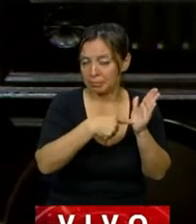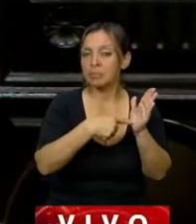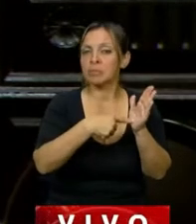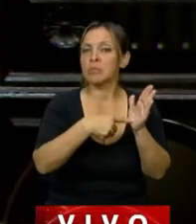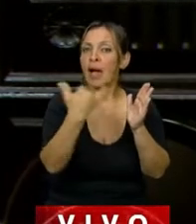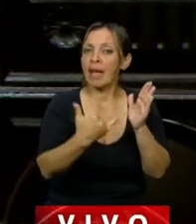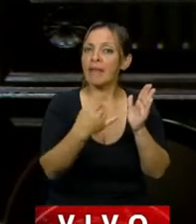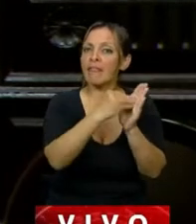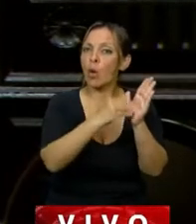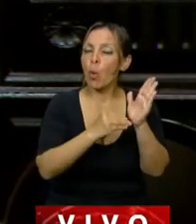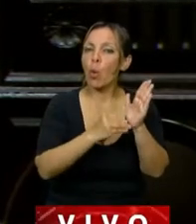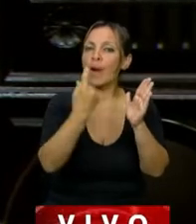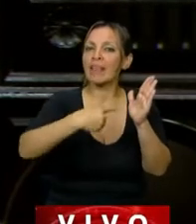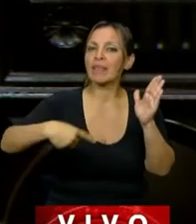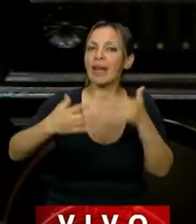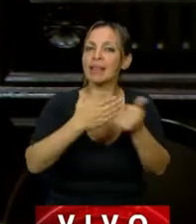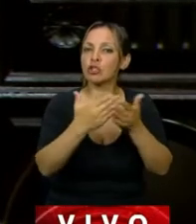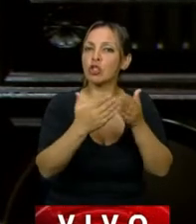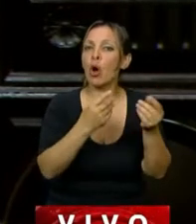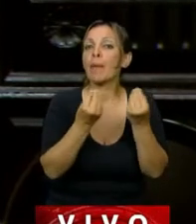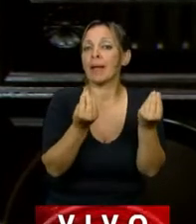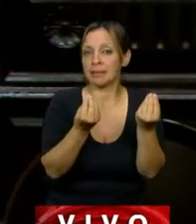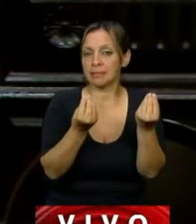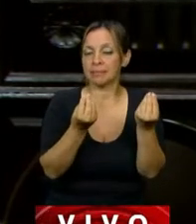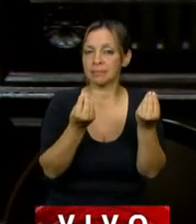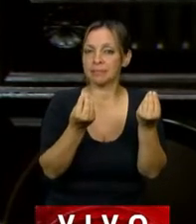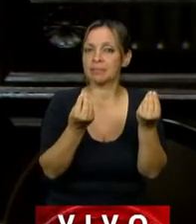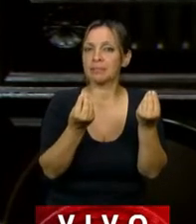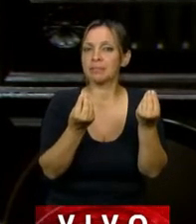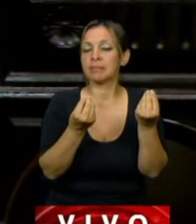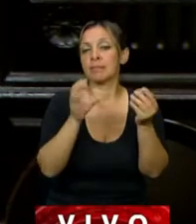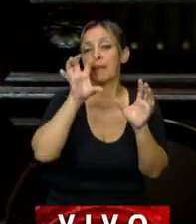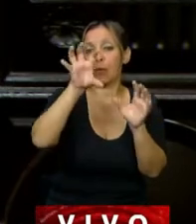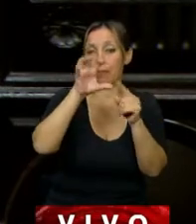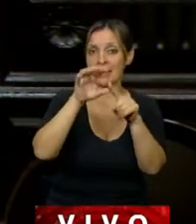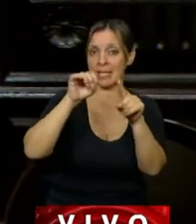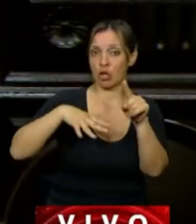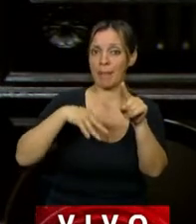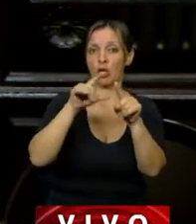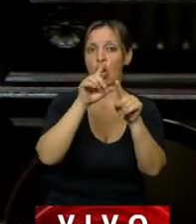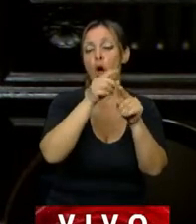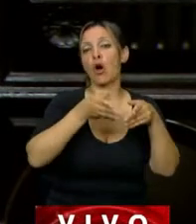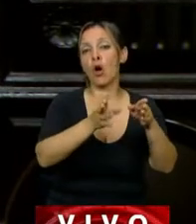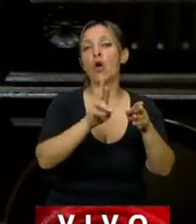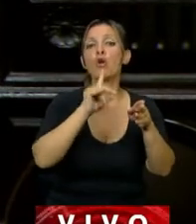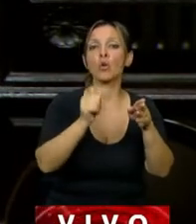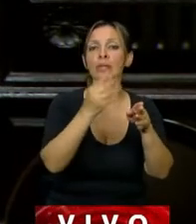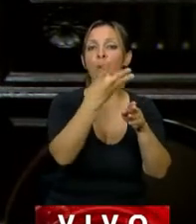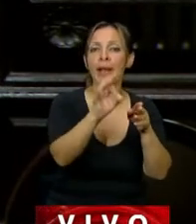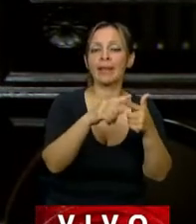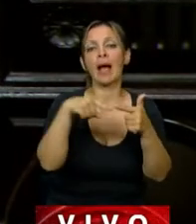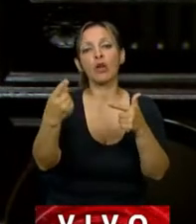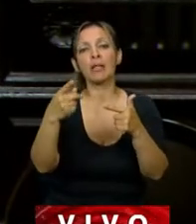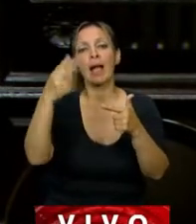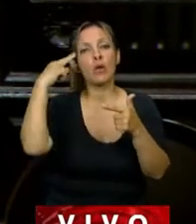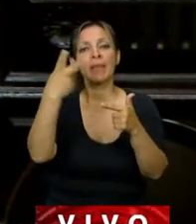están estipuladas distintas obras que recorren no solo la provincia, sino la región, la Ruta 40, la Ruta